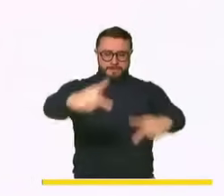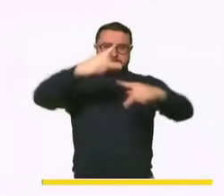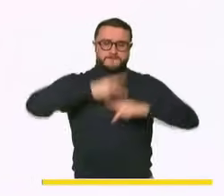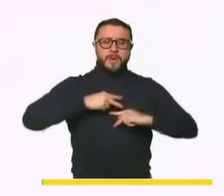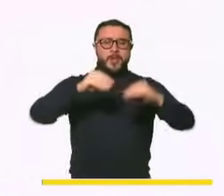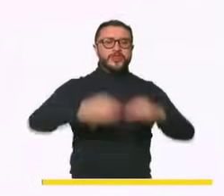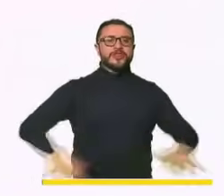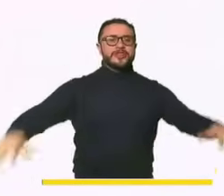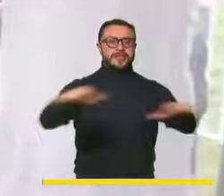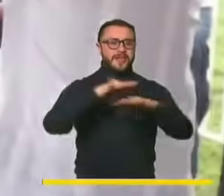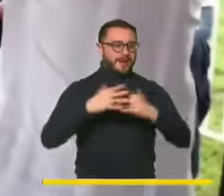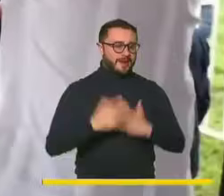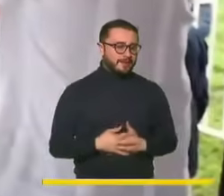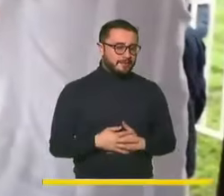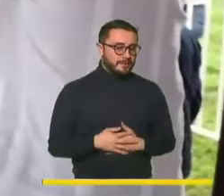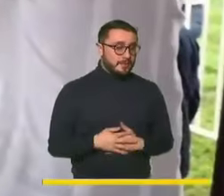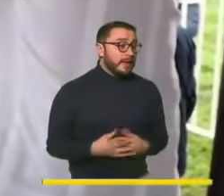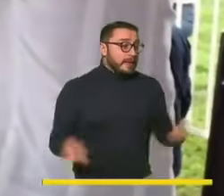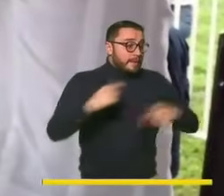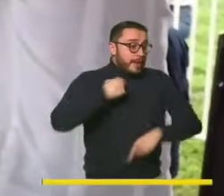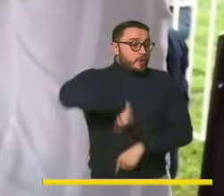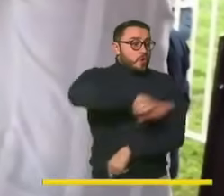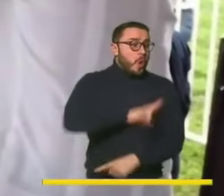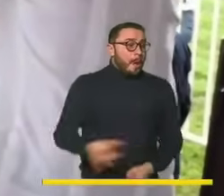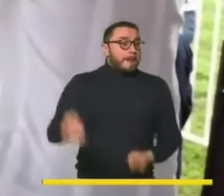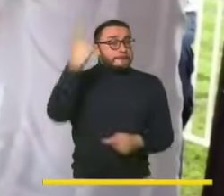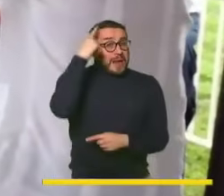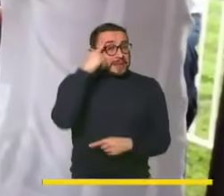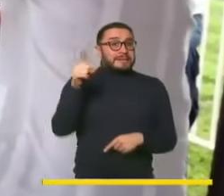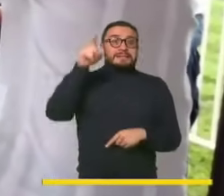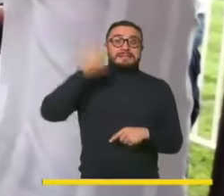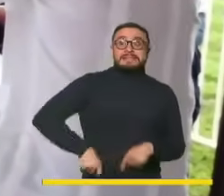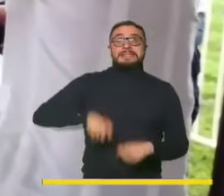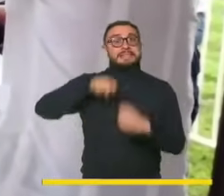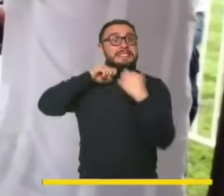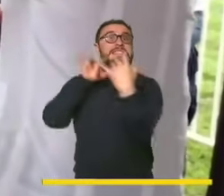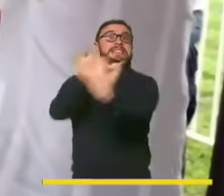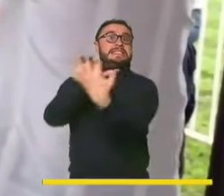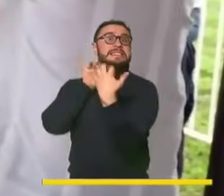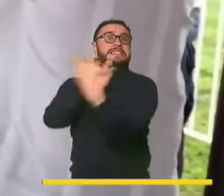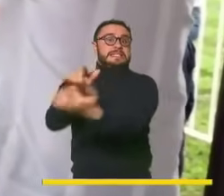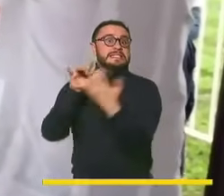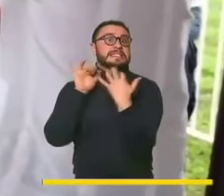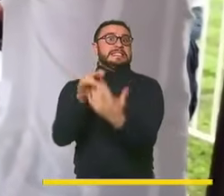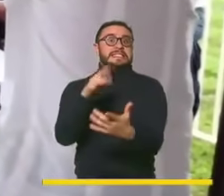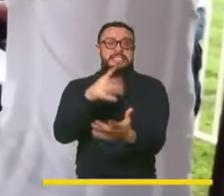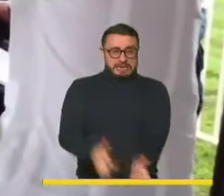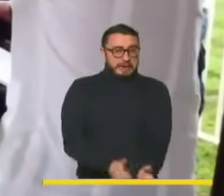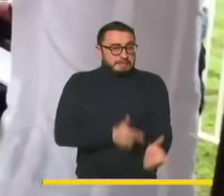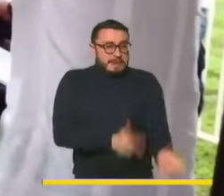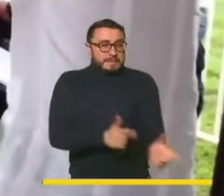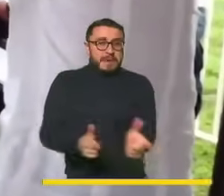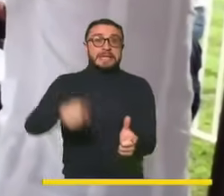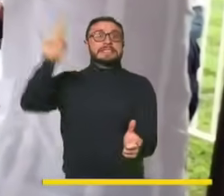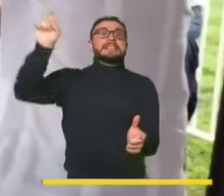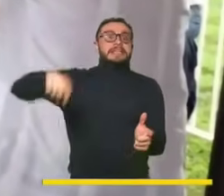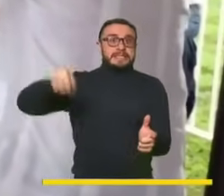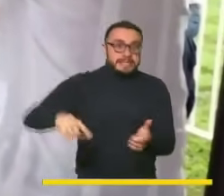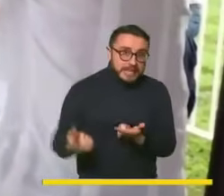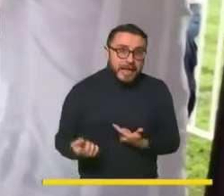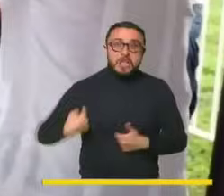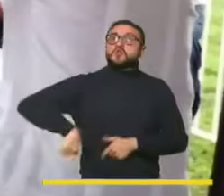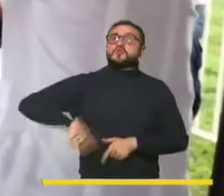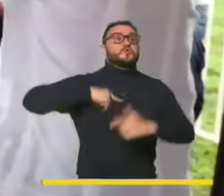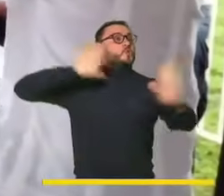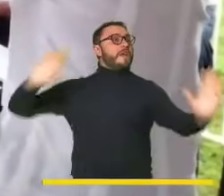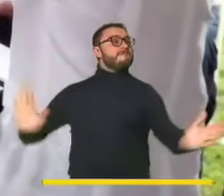tierra. Hasta pensábamos que eso necesitaba de una guerra, de muchas armas, de